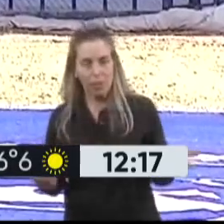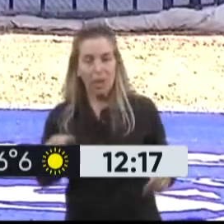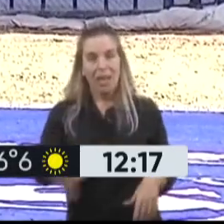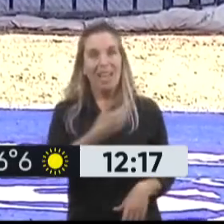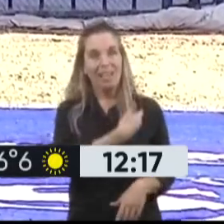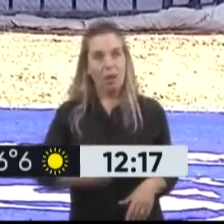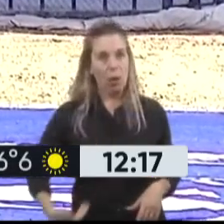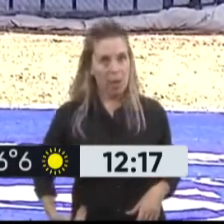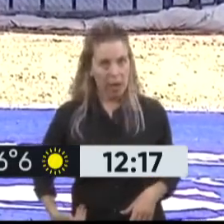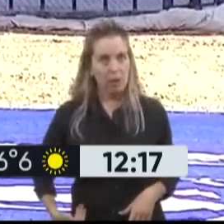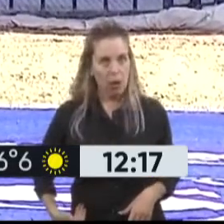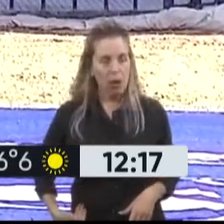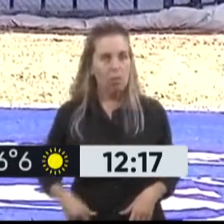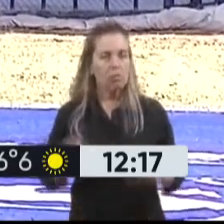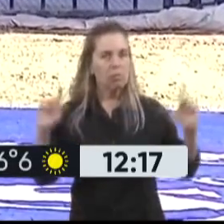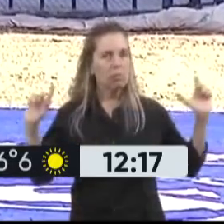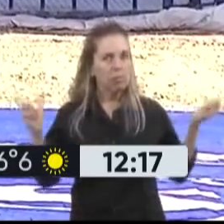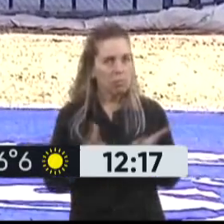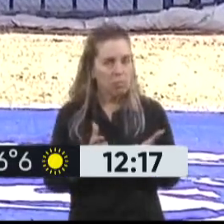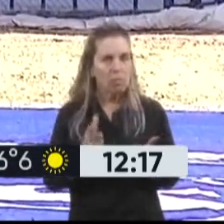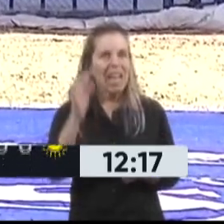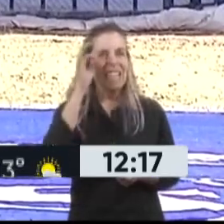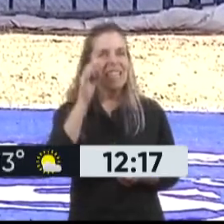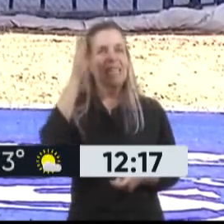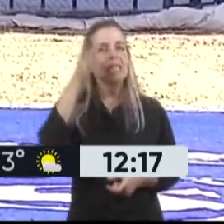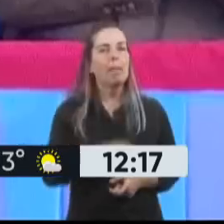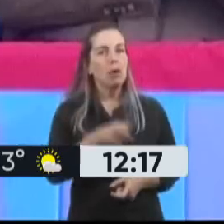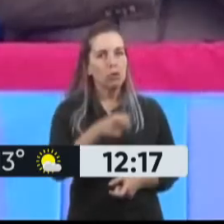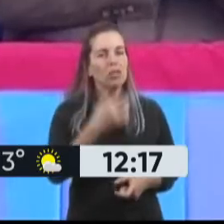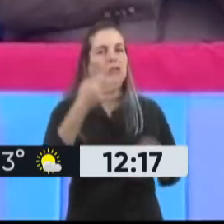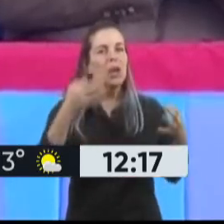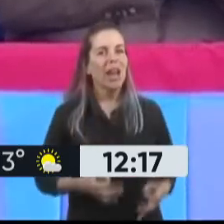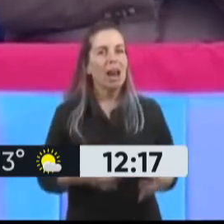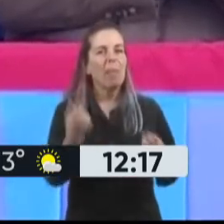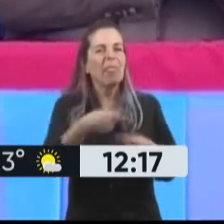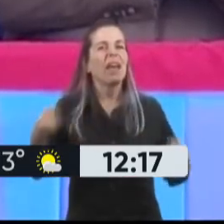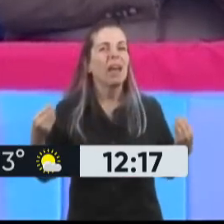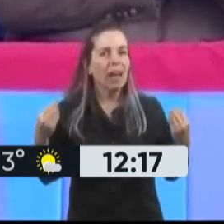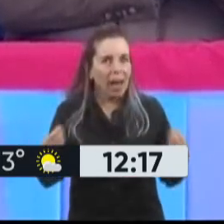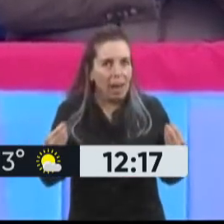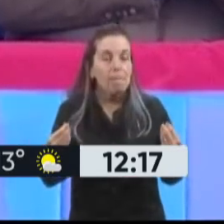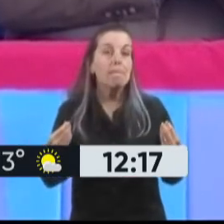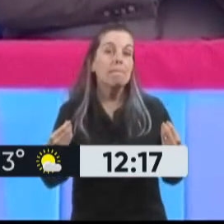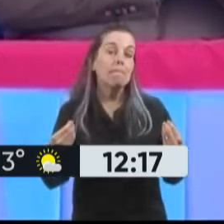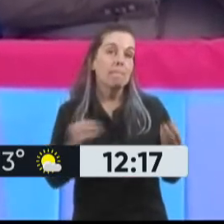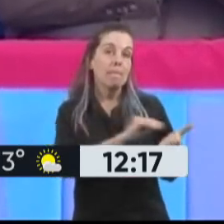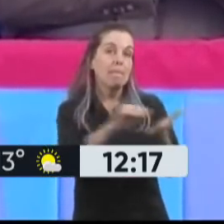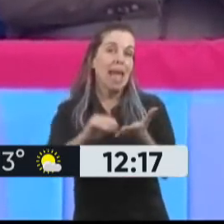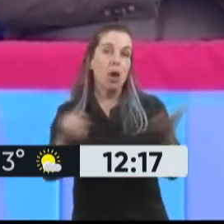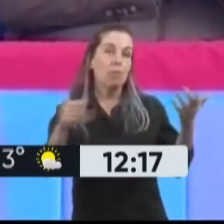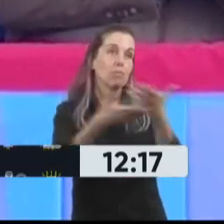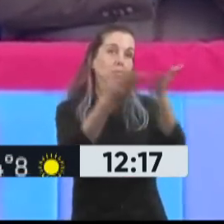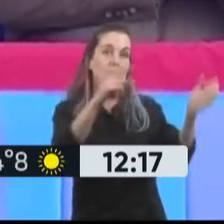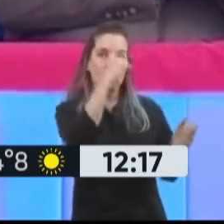gobierno ha hecho una reducción del 30% en términos reales del tamaño del sector público. Es el